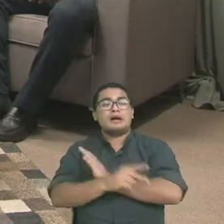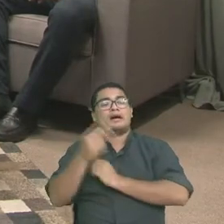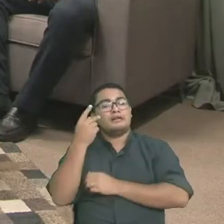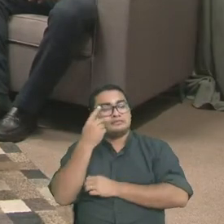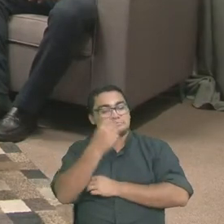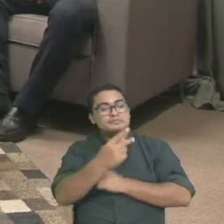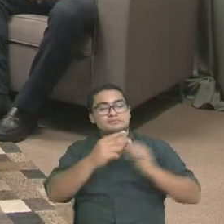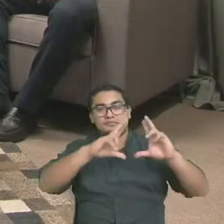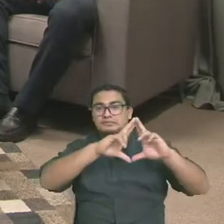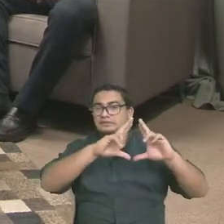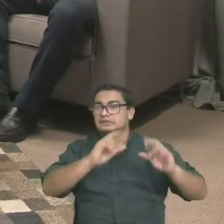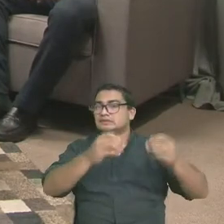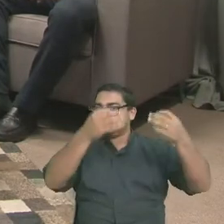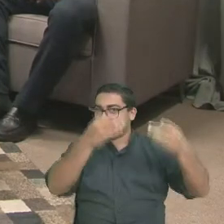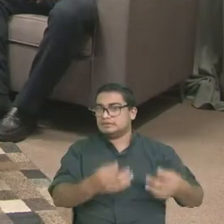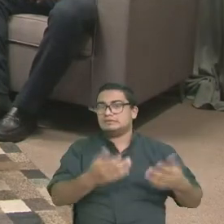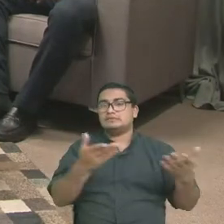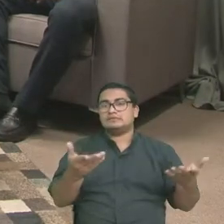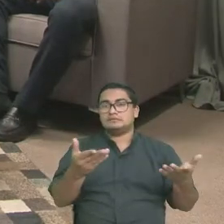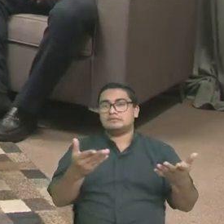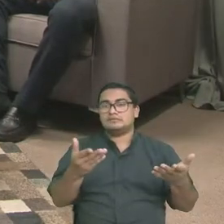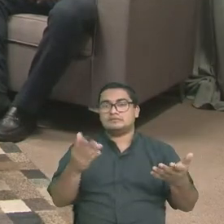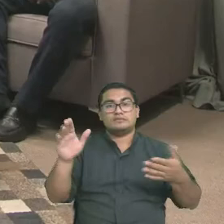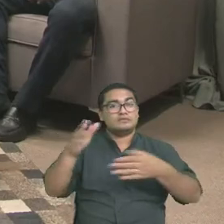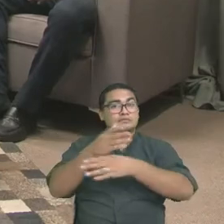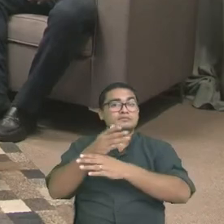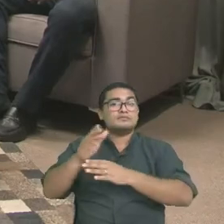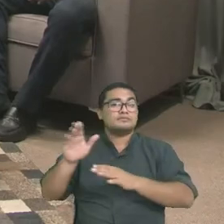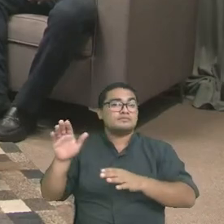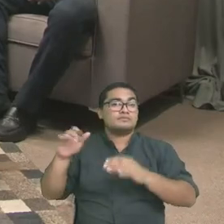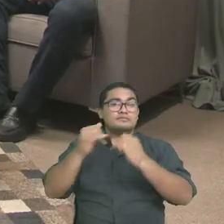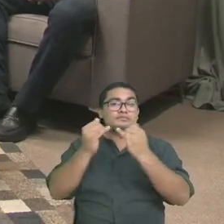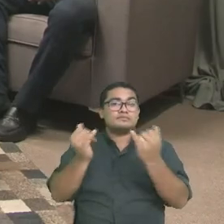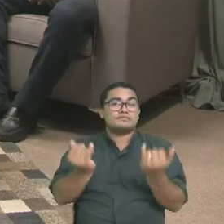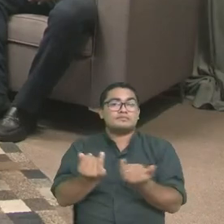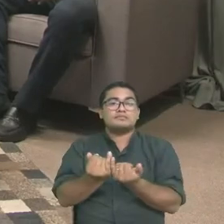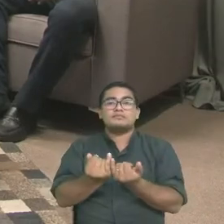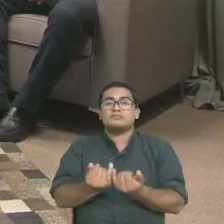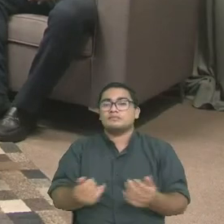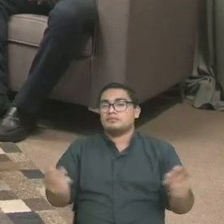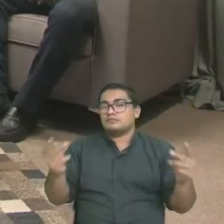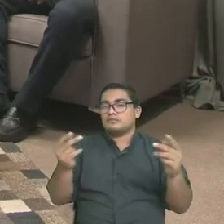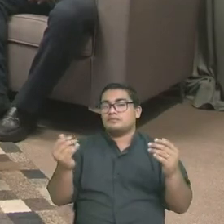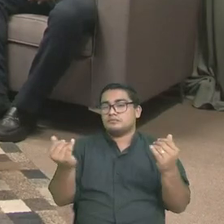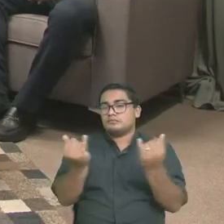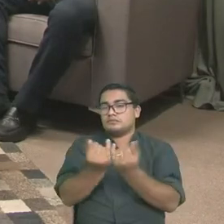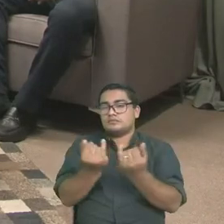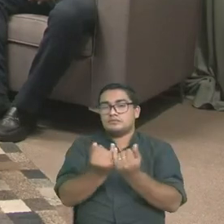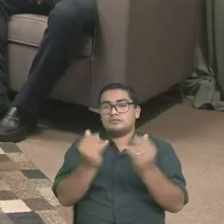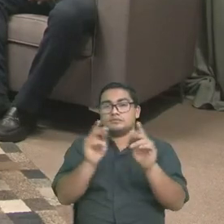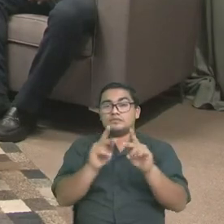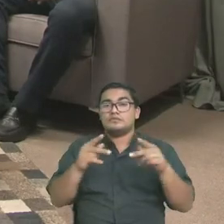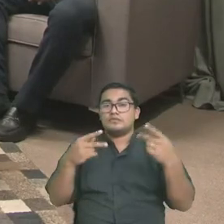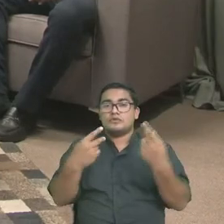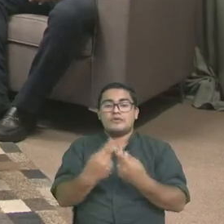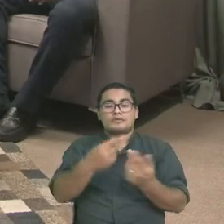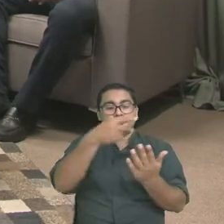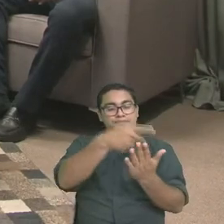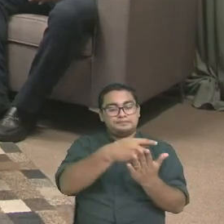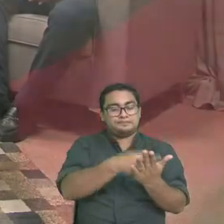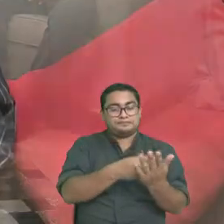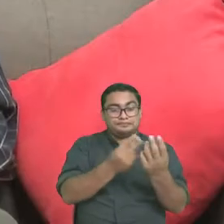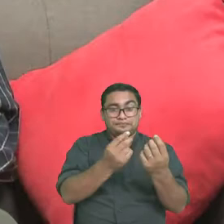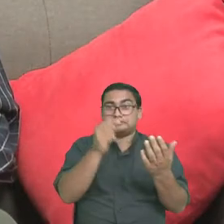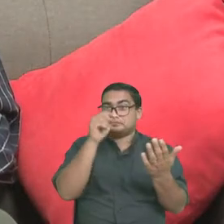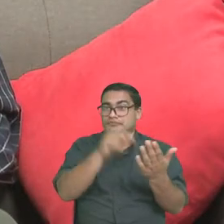organismos, bancos y entidades financieras internacionales, sino también con nuestro pueblo, ¿no? Y claro, ese va a ser reflejado en el presupuesto. Dentro de esa